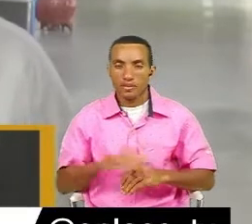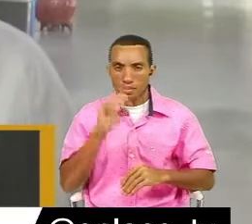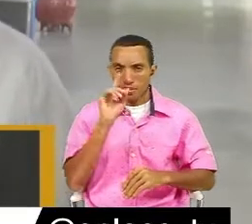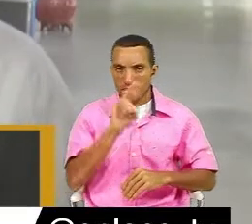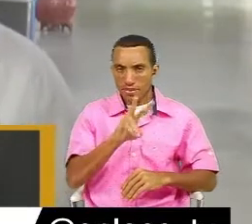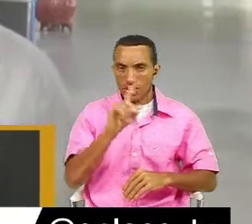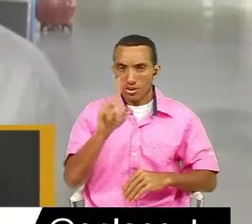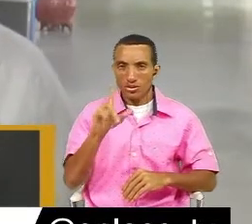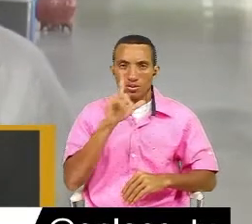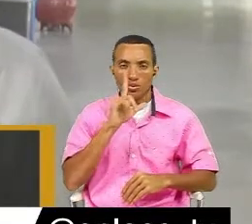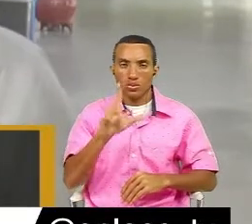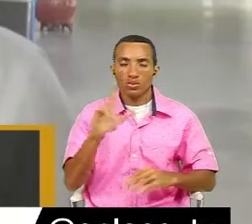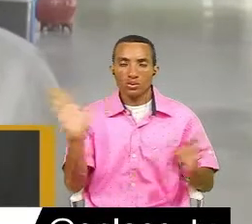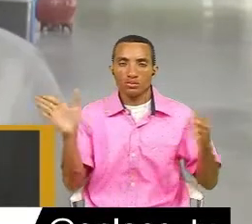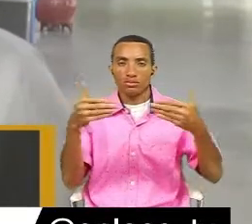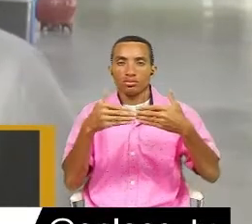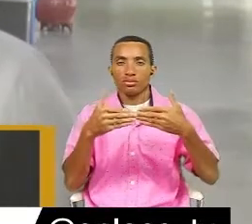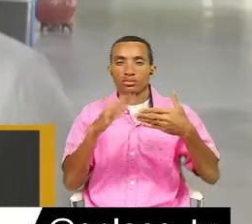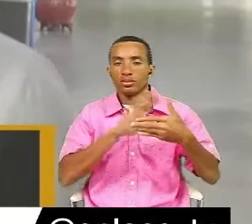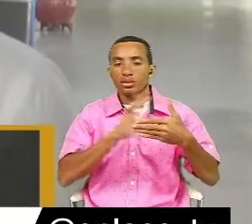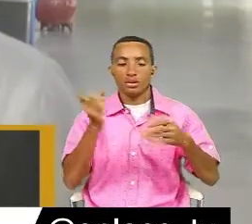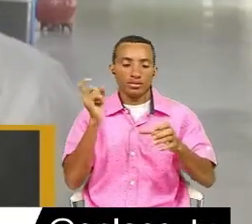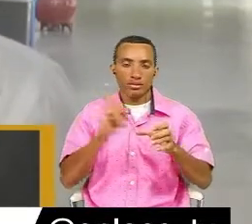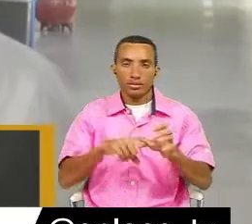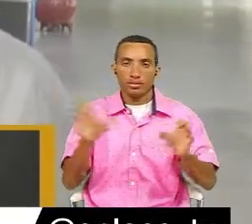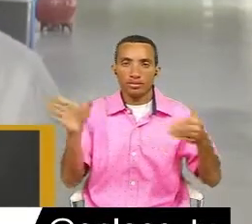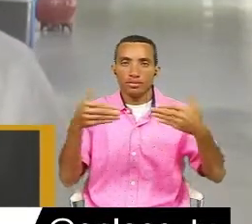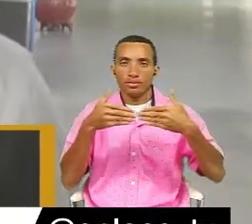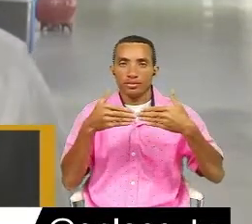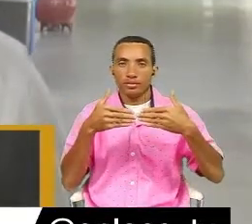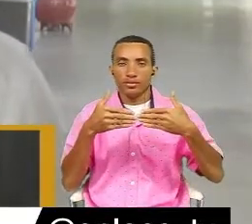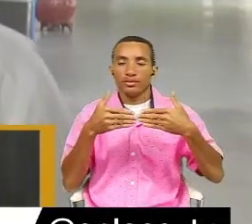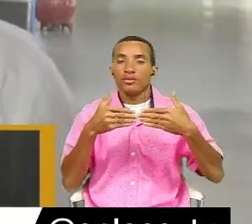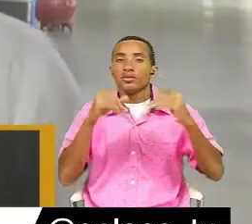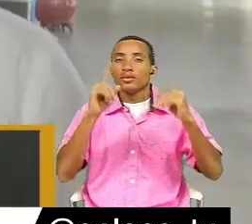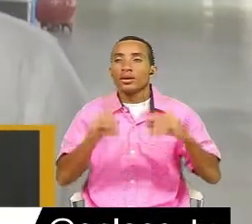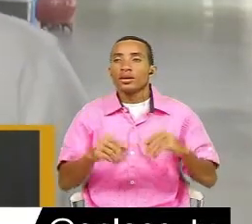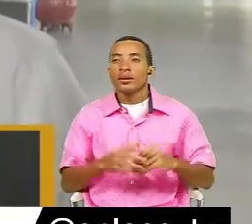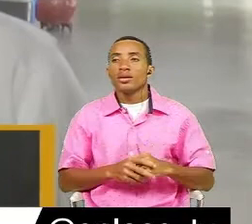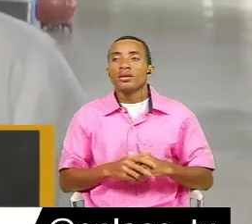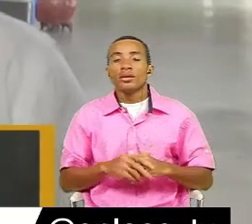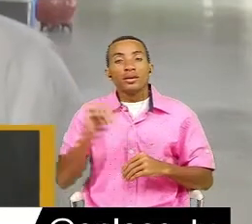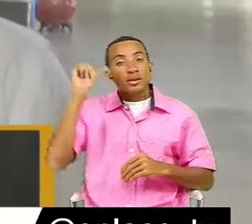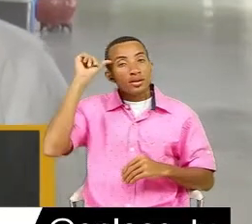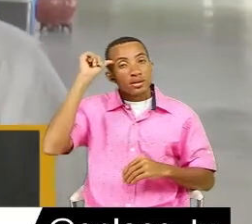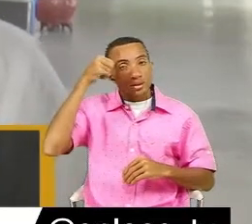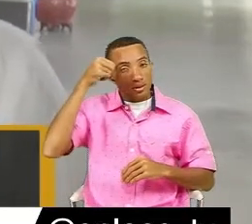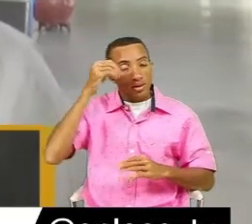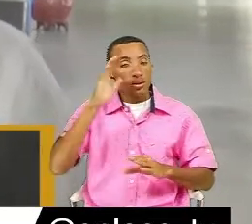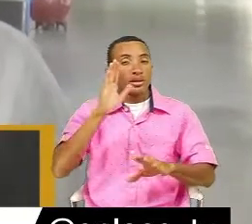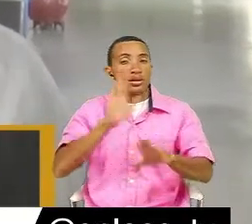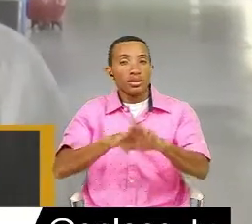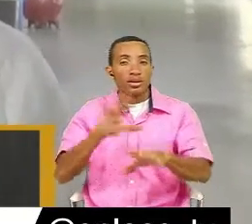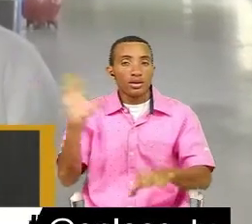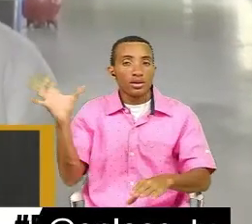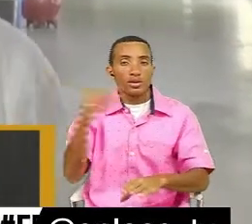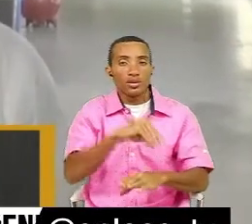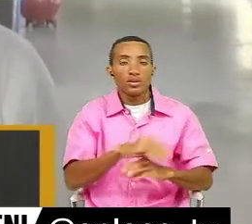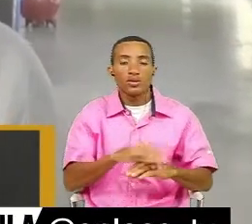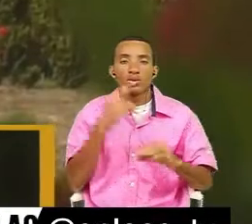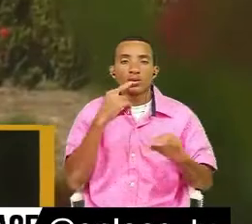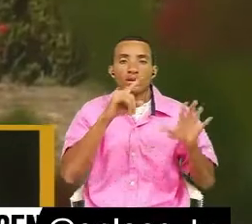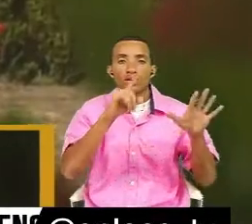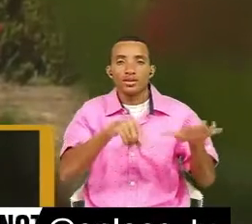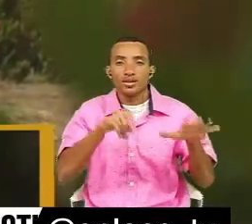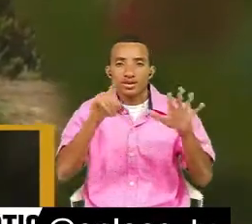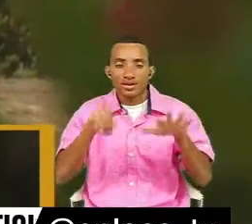julio se cierran las inscripciones para nuestro nivel introductorio. Recordarles a toda la comunidad que el nivel introductorio es el semestre que se